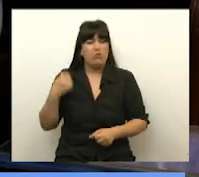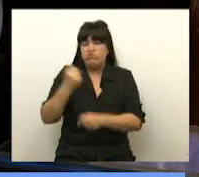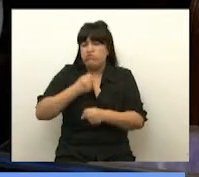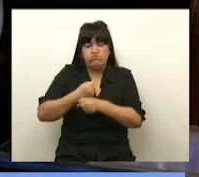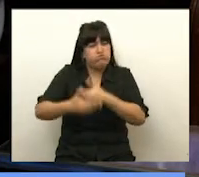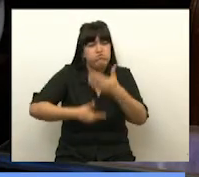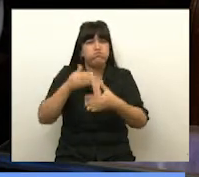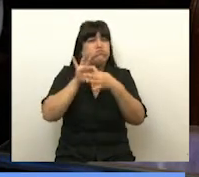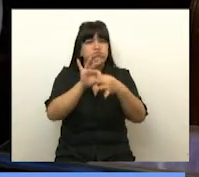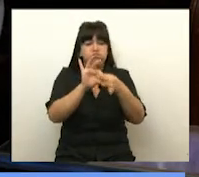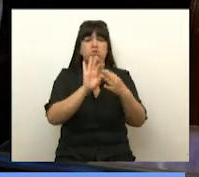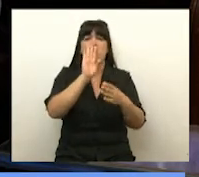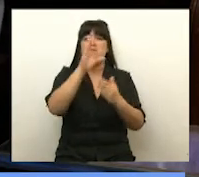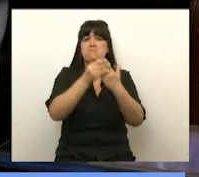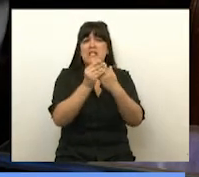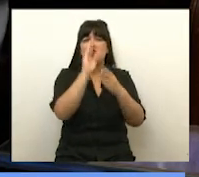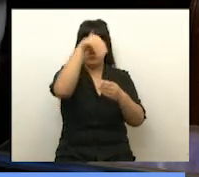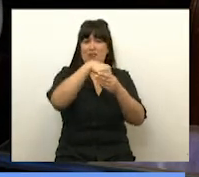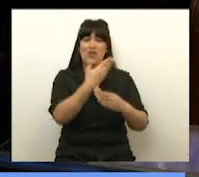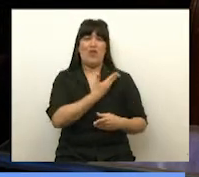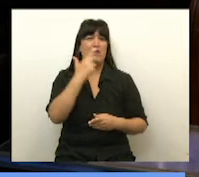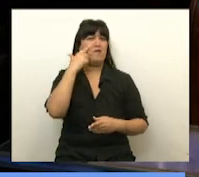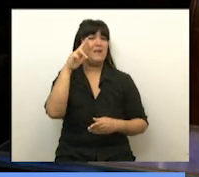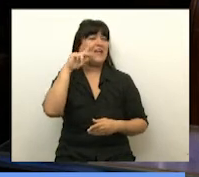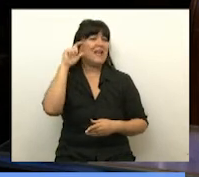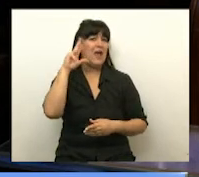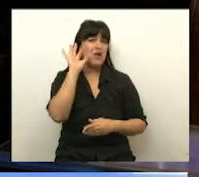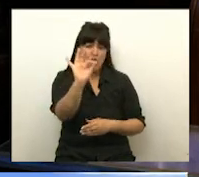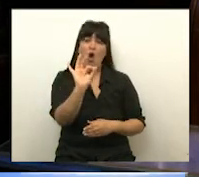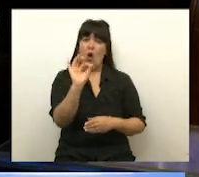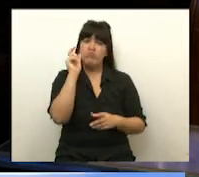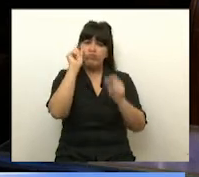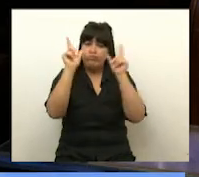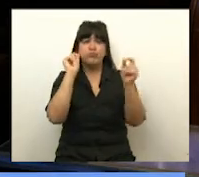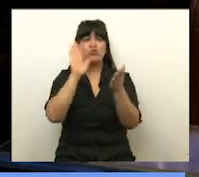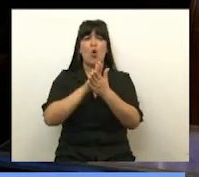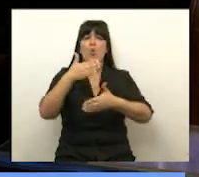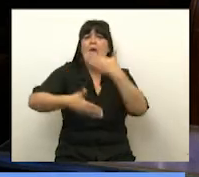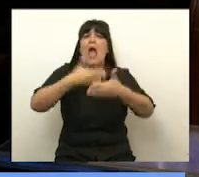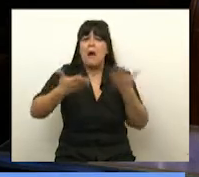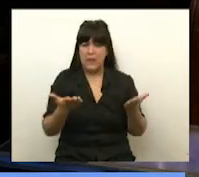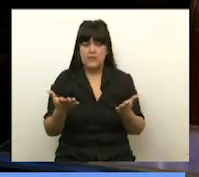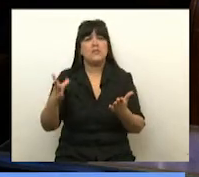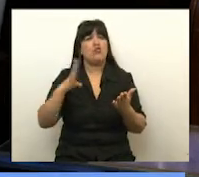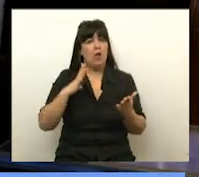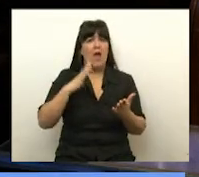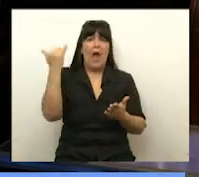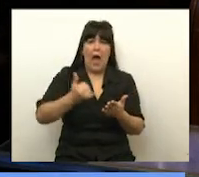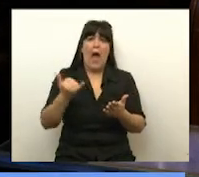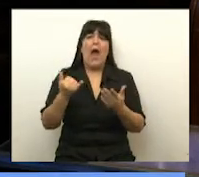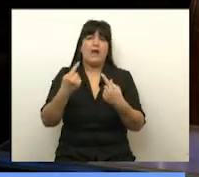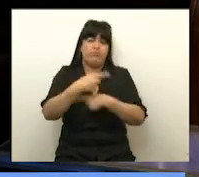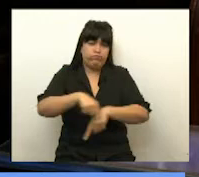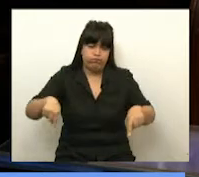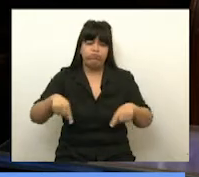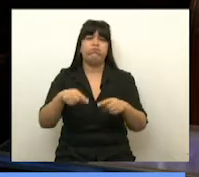con el ministro Frigerio y ha logrado algunos avances en demandas que tiene todavía, inclusive por resolver durante mucho